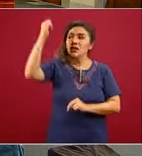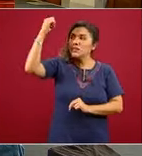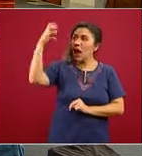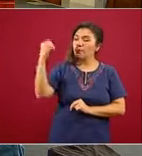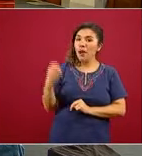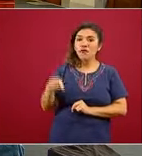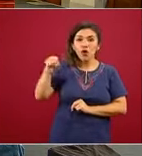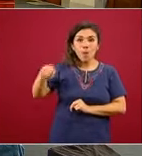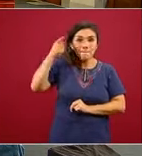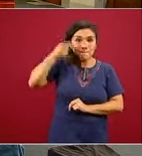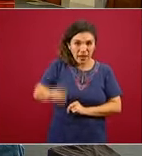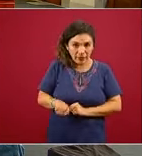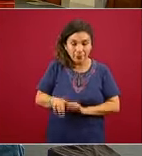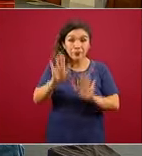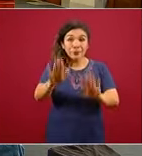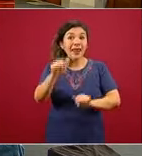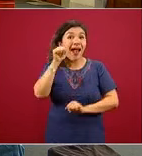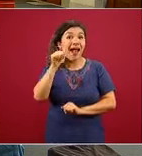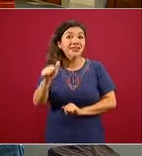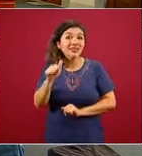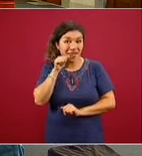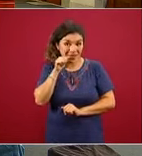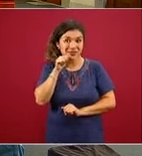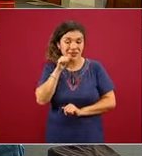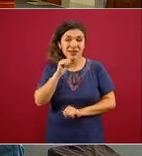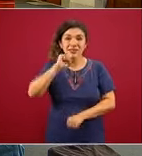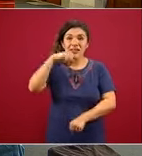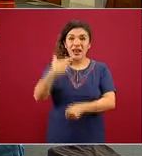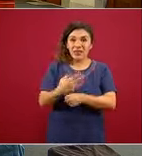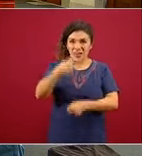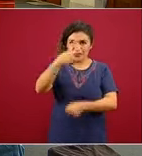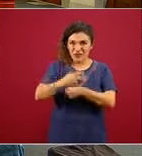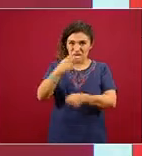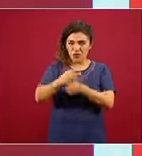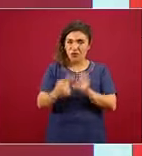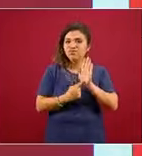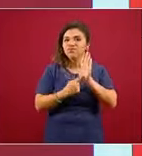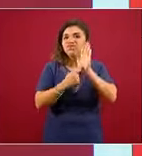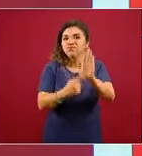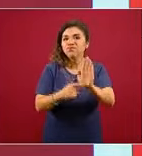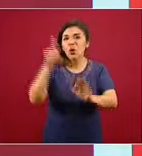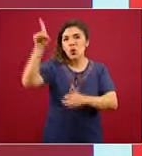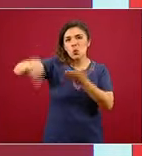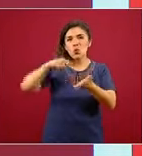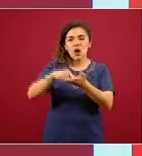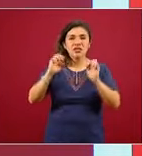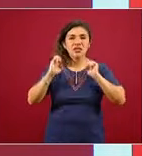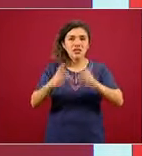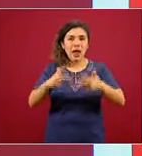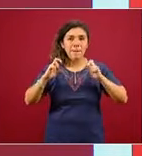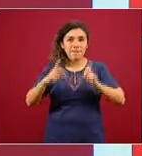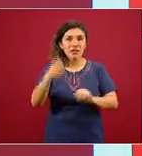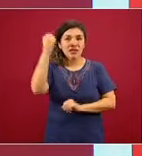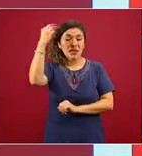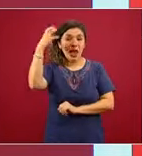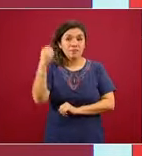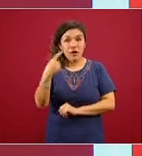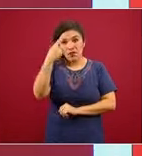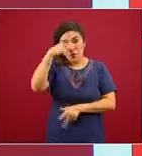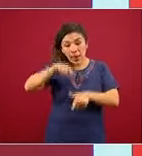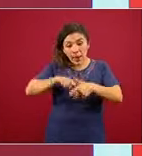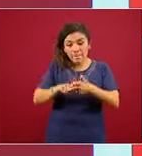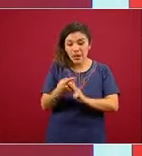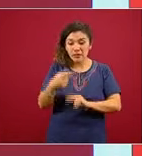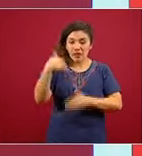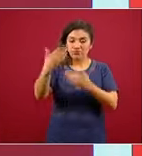COVID. El día de ayer se presentó, el subsecretario presentó desde Chiapas el semáforo que va a estar vigente la